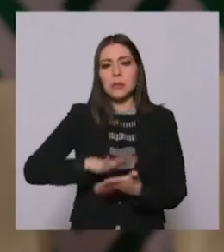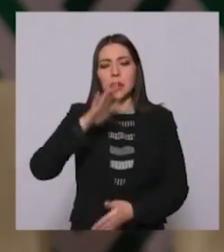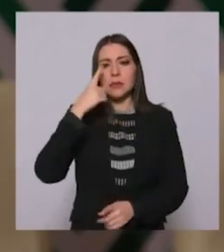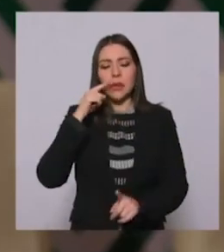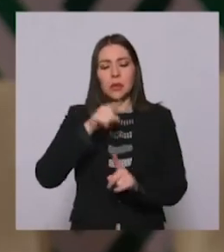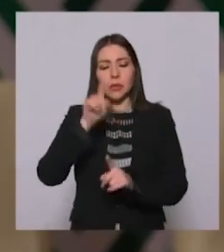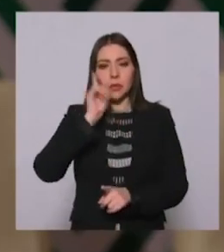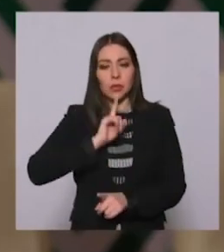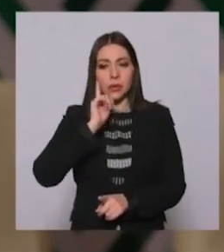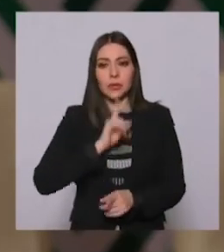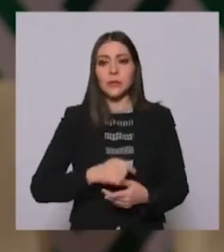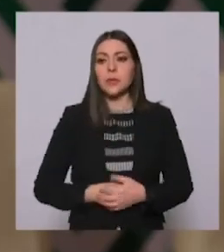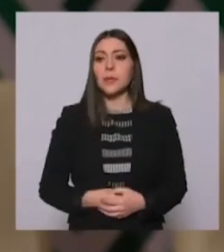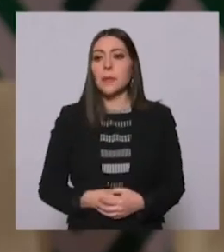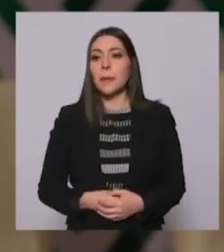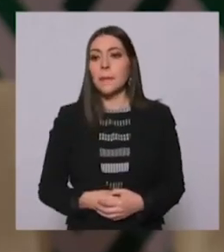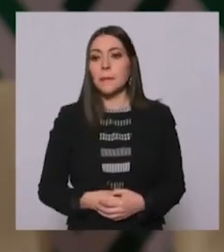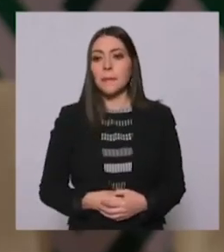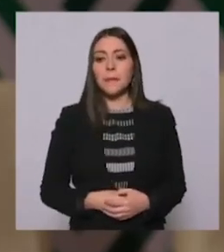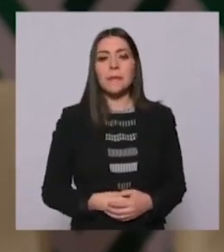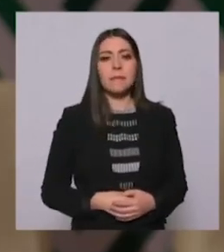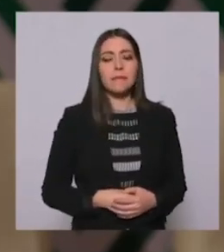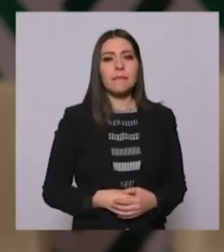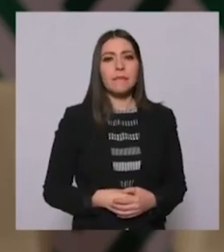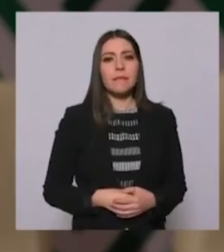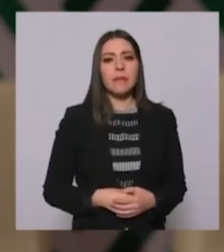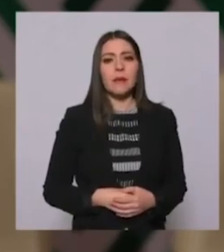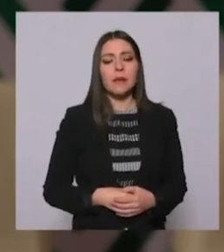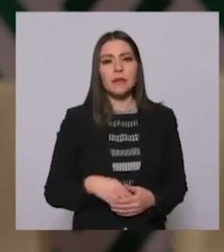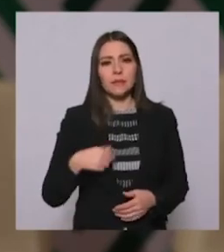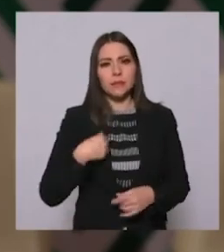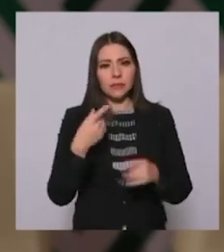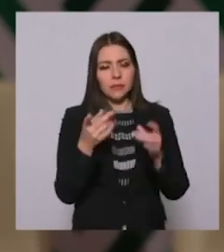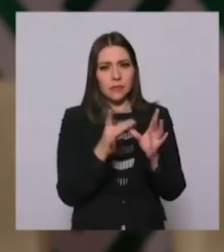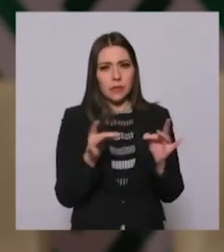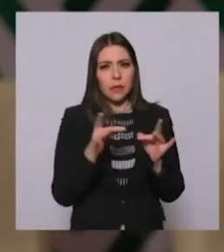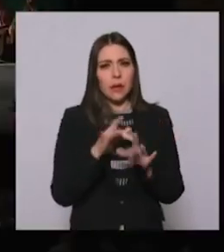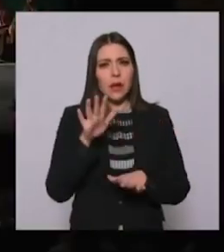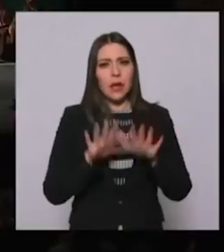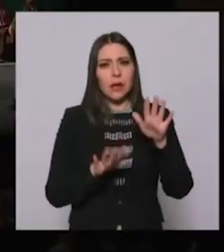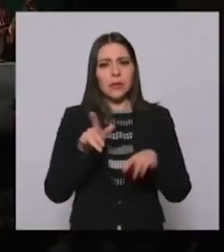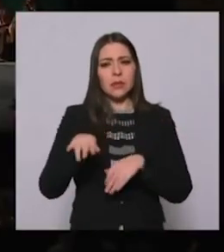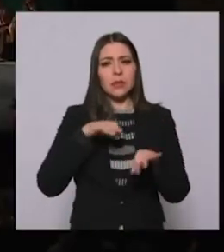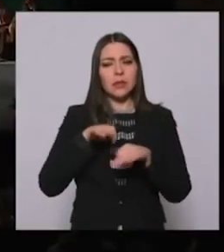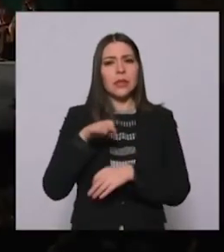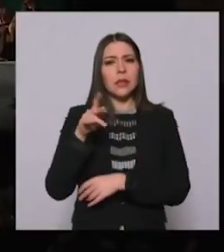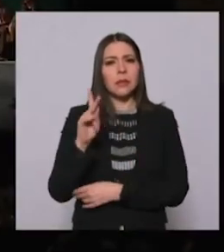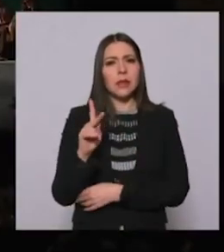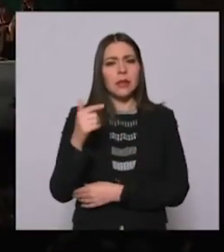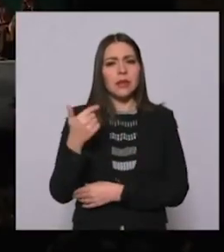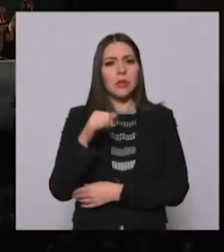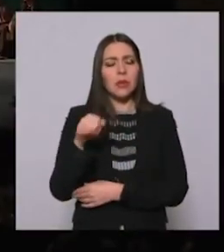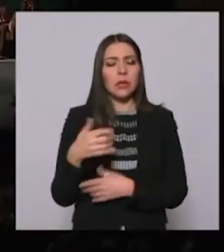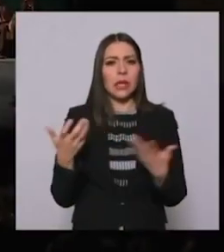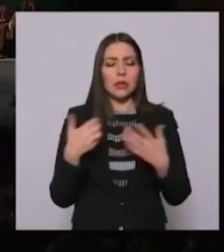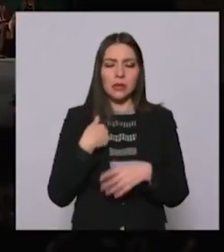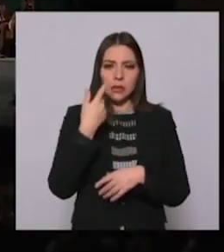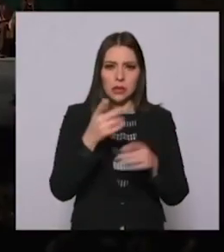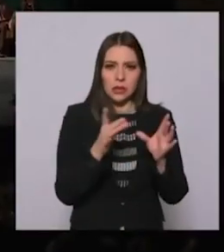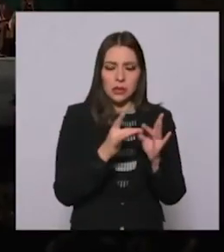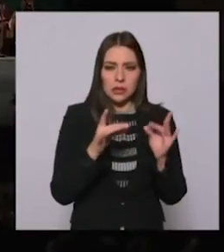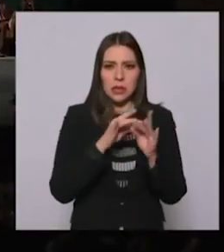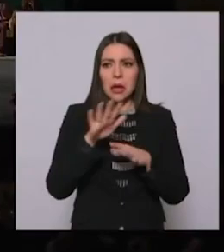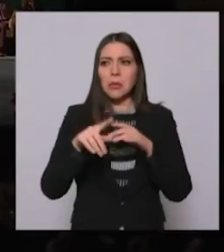tema, aseguró que fueron eliminados los privilegios de los altos funcionarios públicos y que 25 mil millones de pesos se orientaron